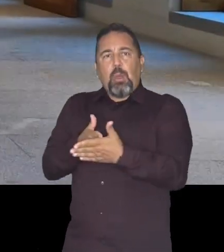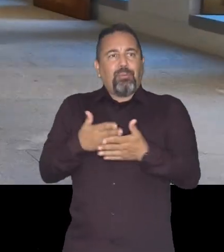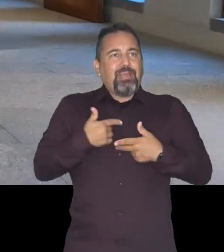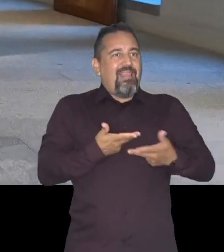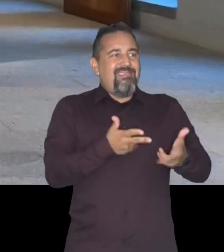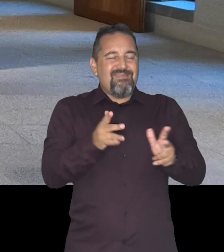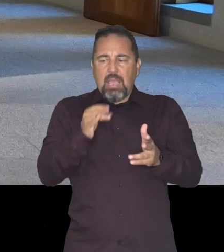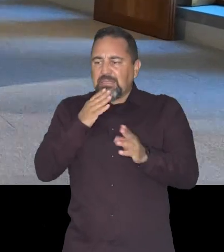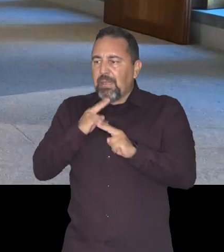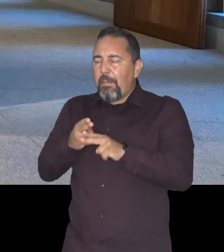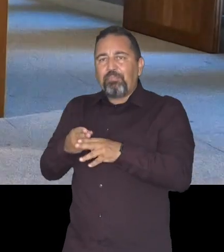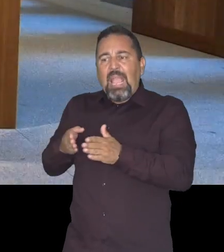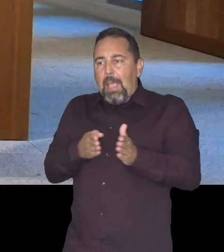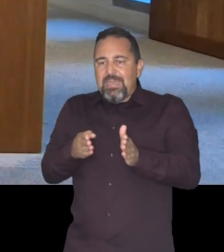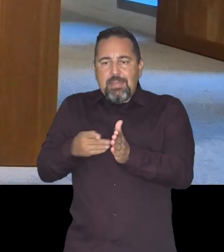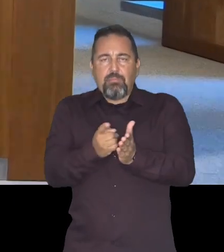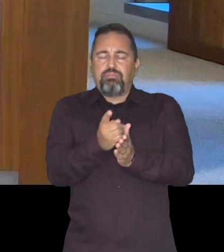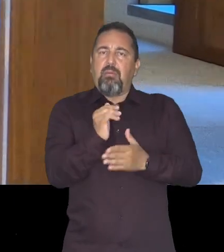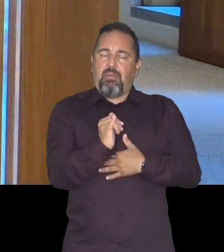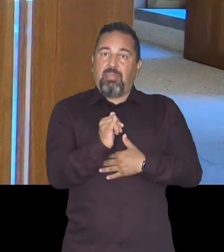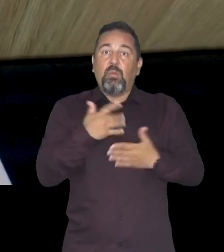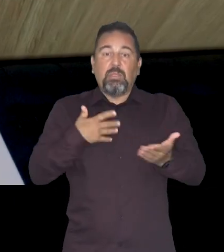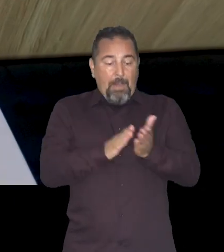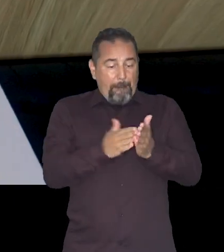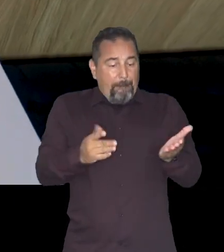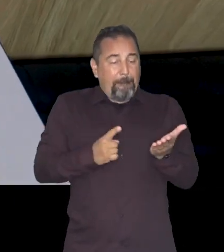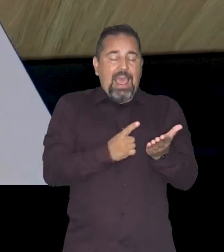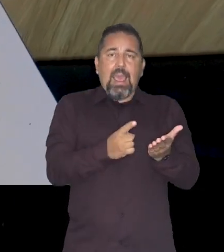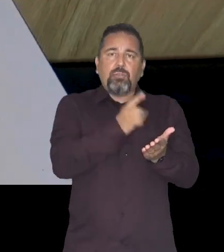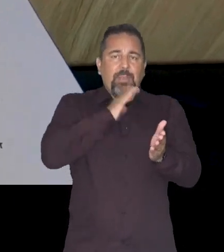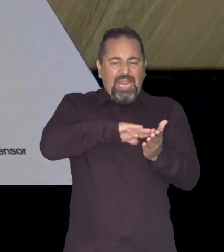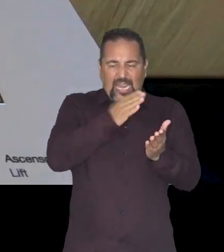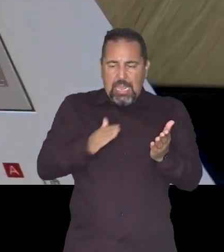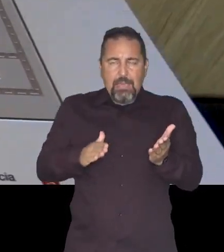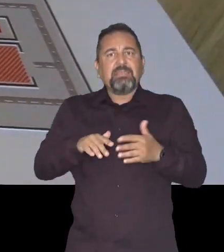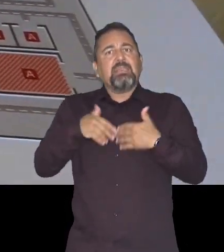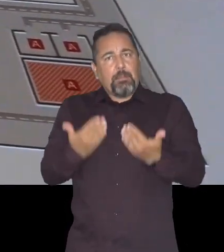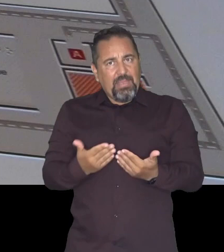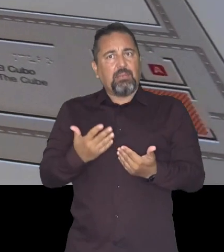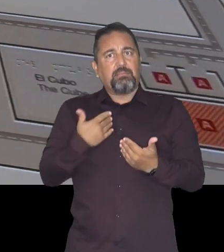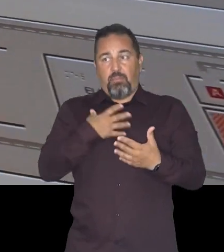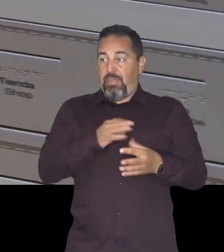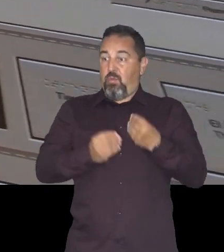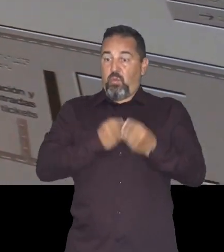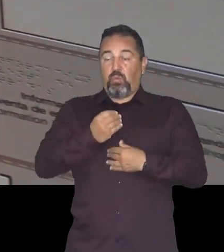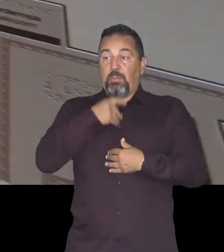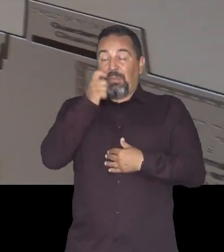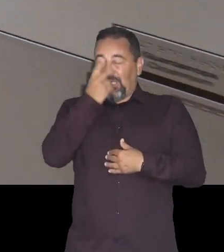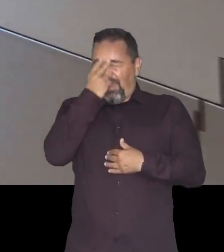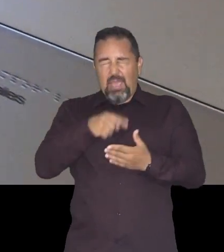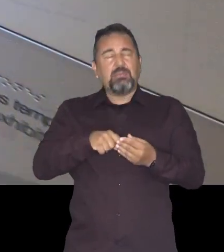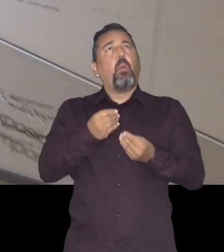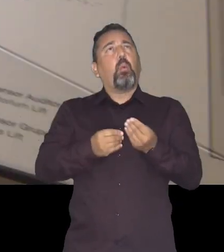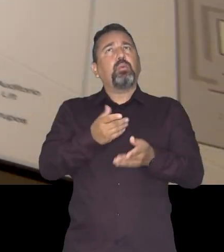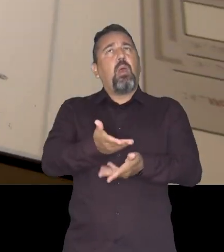libre de obstáculos y con encaminamientos. Además, disponen de planos hápticos, en relieve, gracias a los cuales se